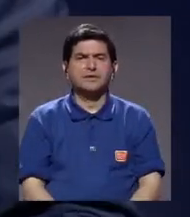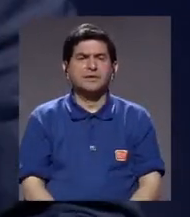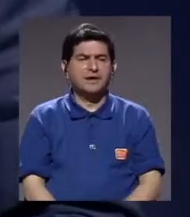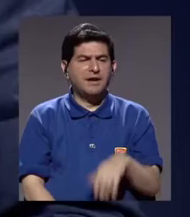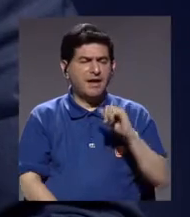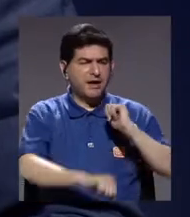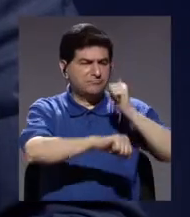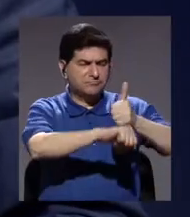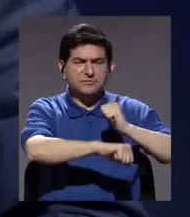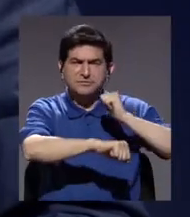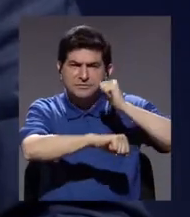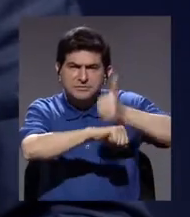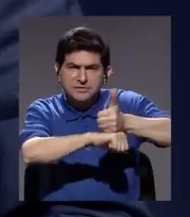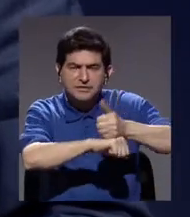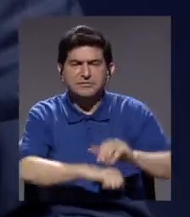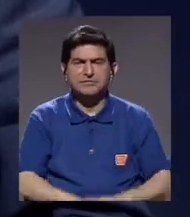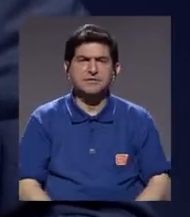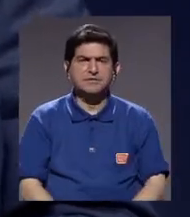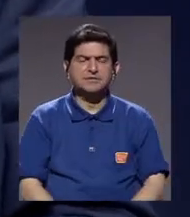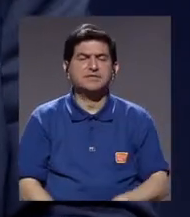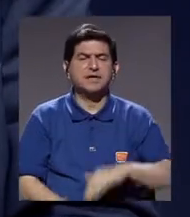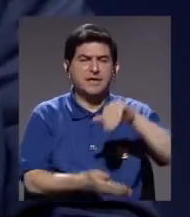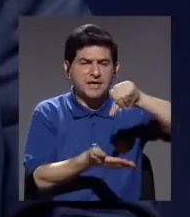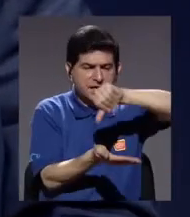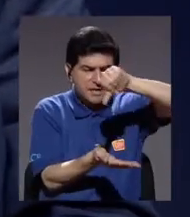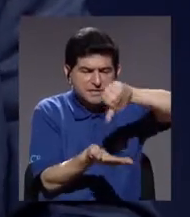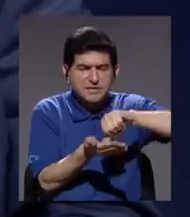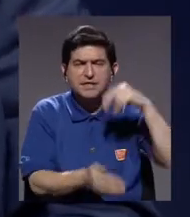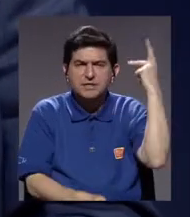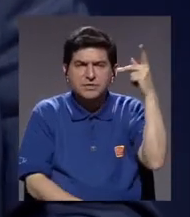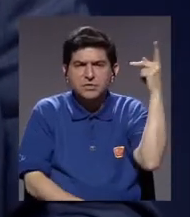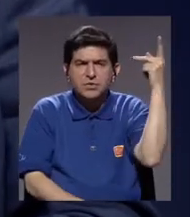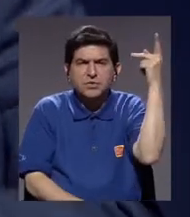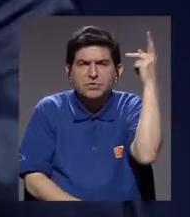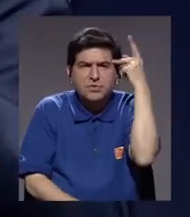las políticas de Turquía y del mundo